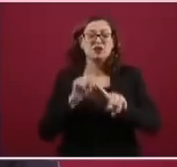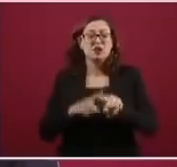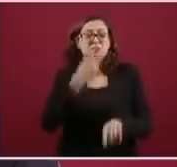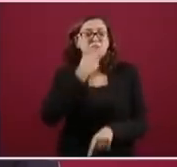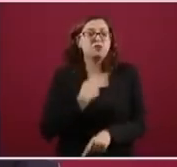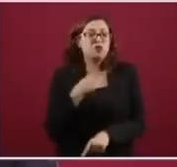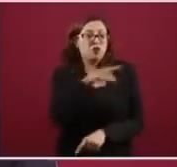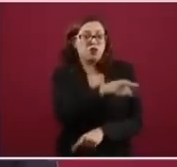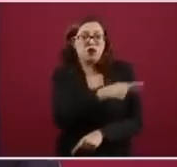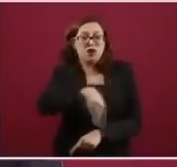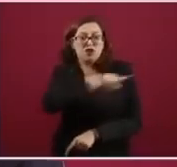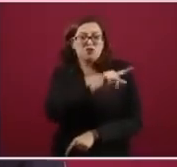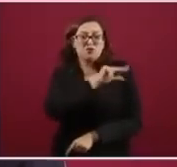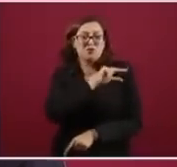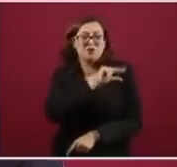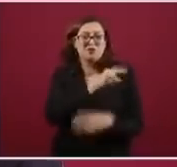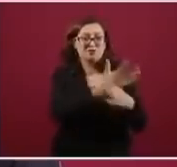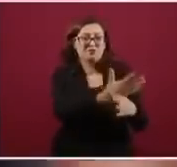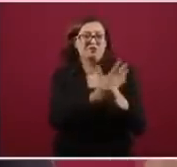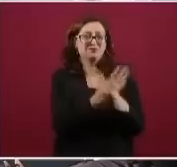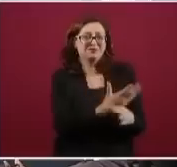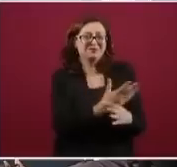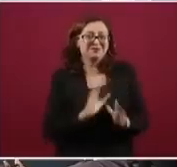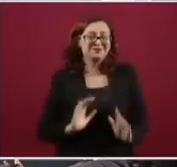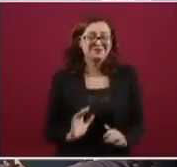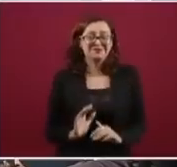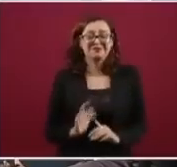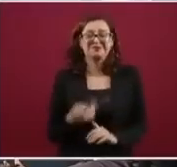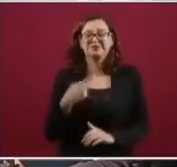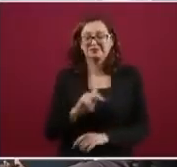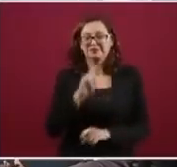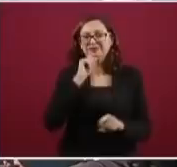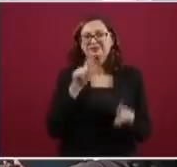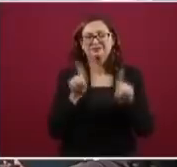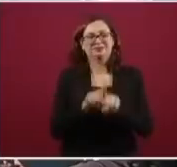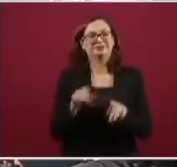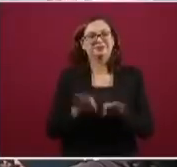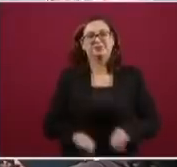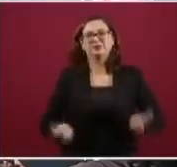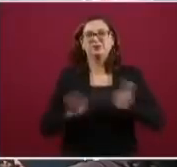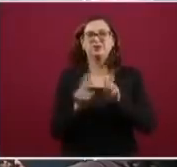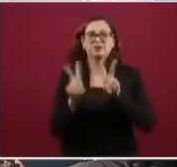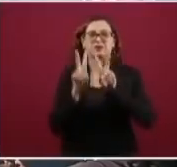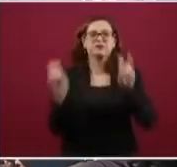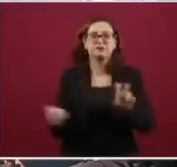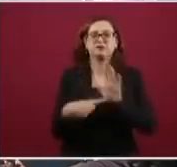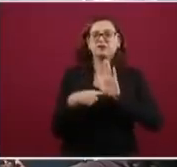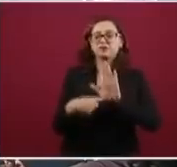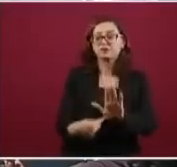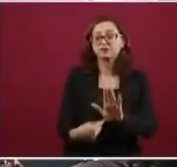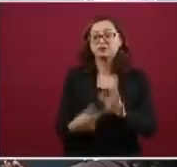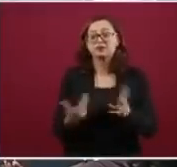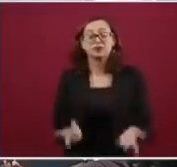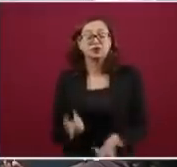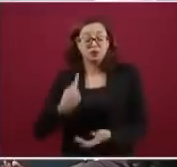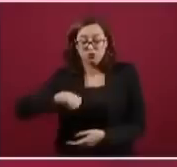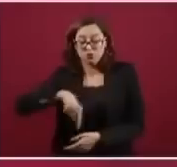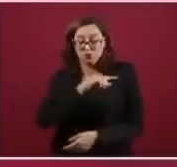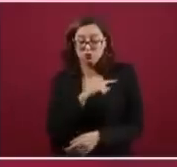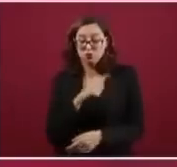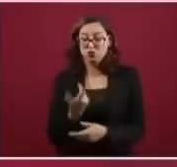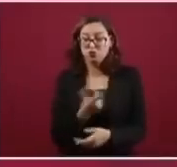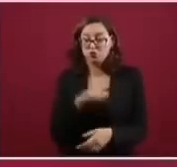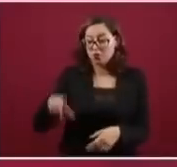petroleras pero esto también ayuda a ilustrar un tema secundario que es que uno tiene que siempre cuando se prepara una reforma